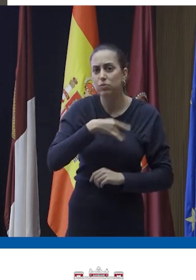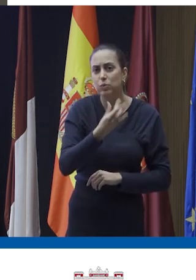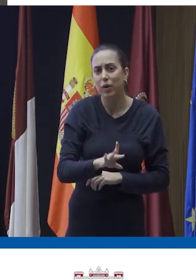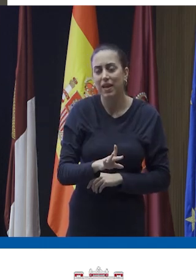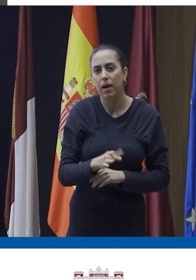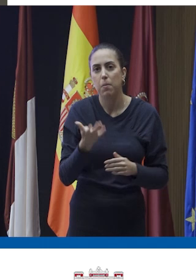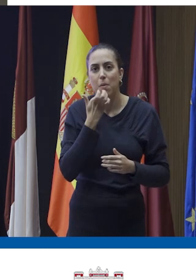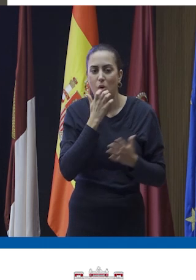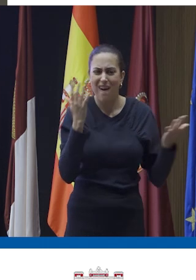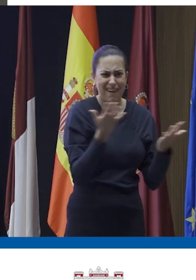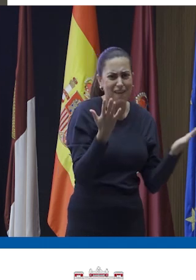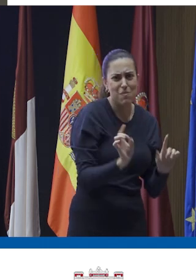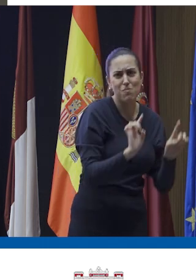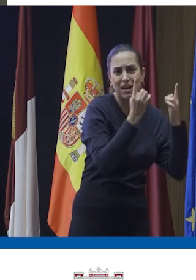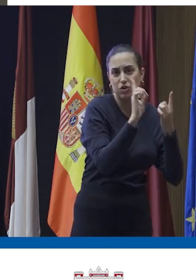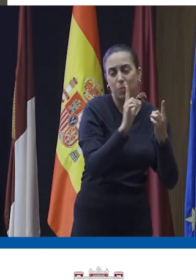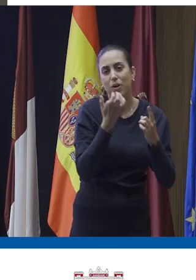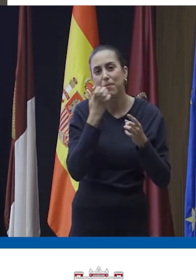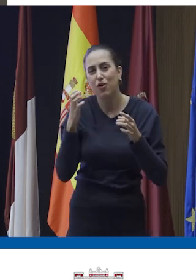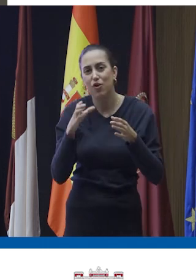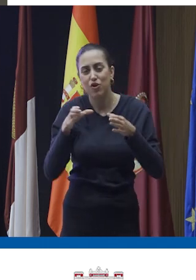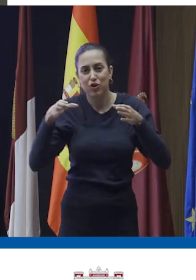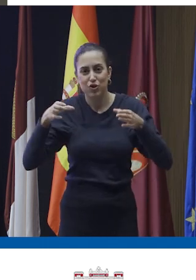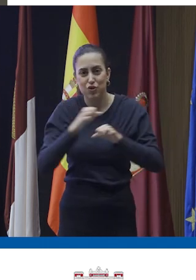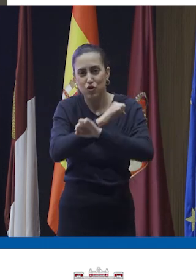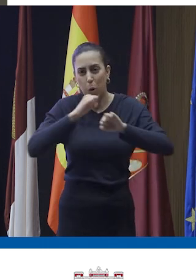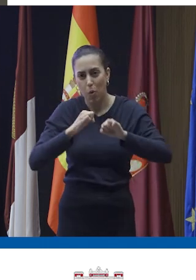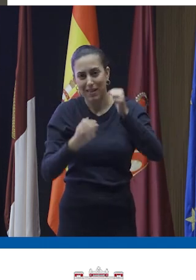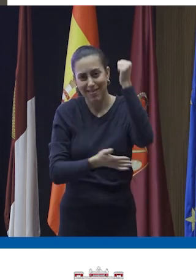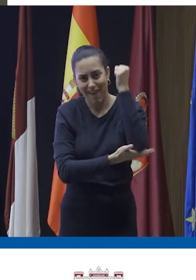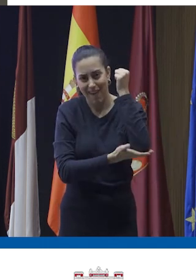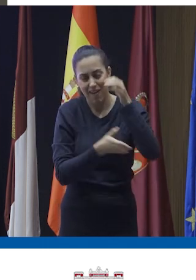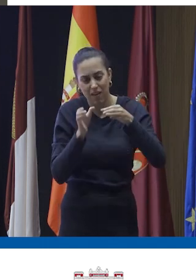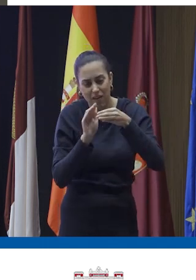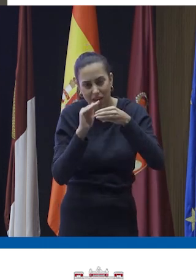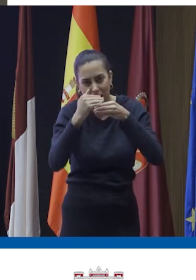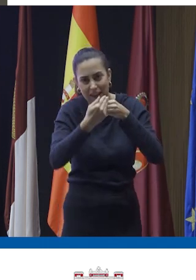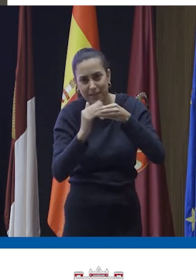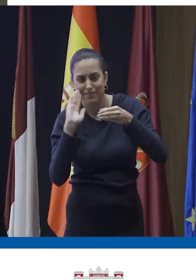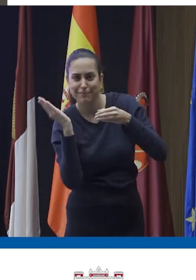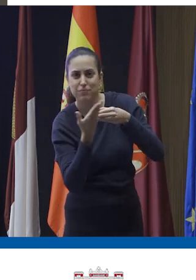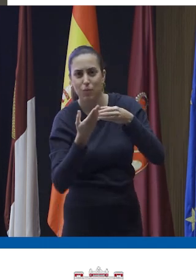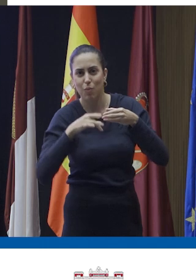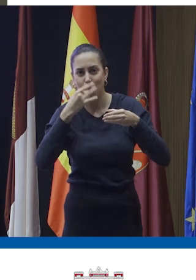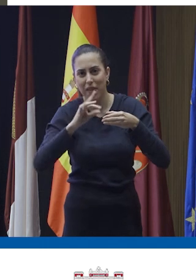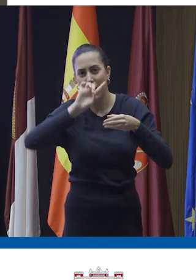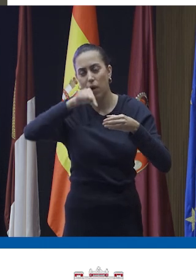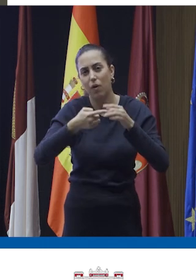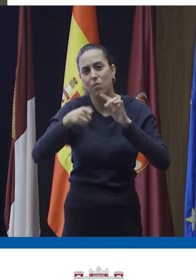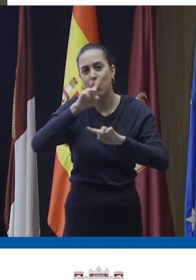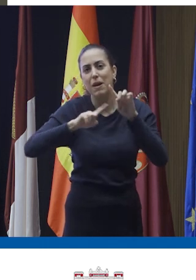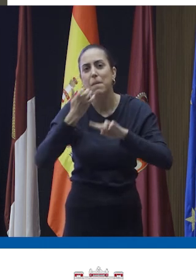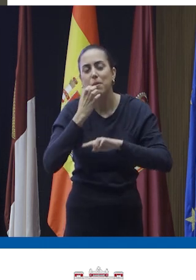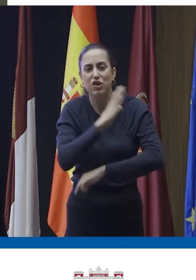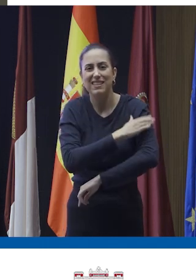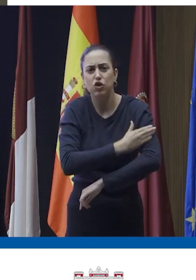muy severa, pero el soporte de la lente se puede ver comprometido, y bueno, pues en ese caso, pues puede haber complicaciones de subir la